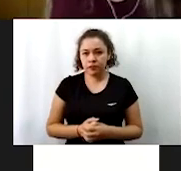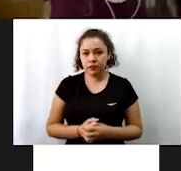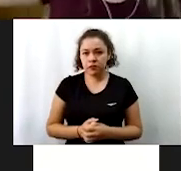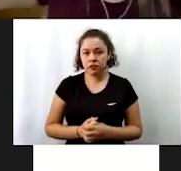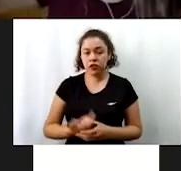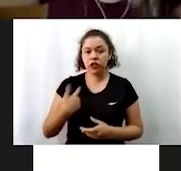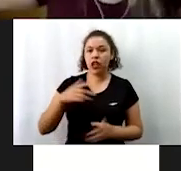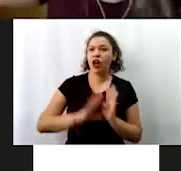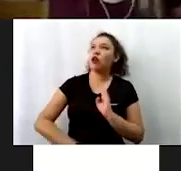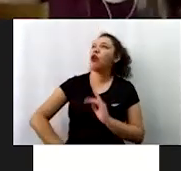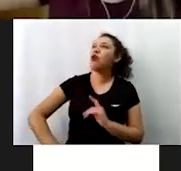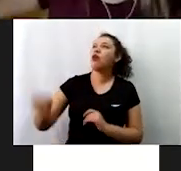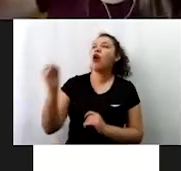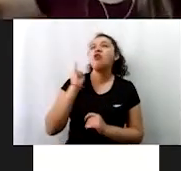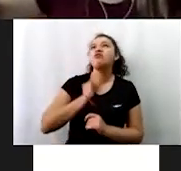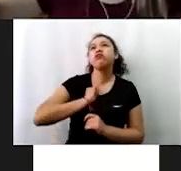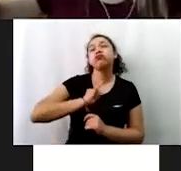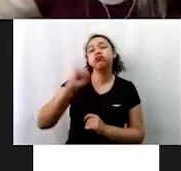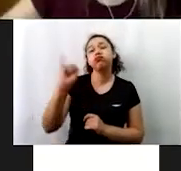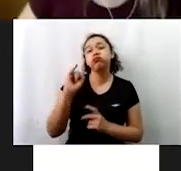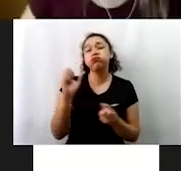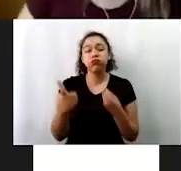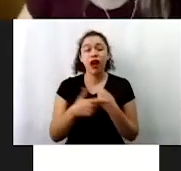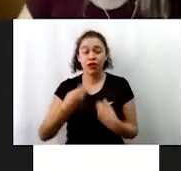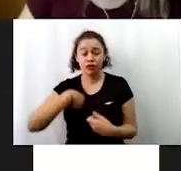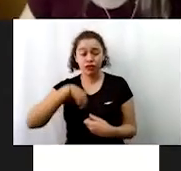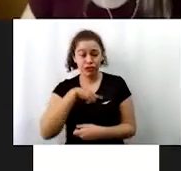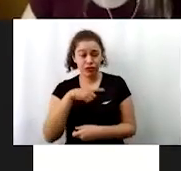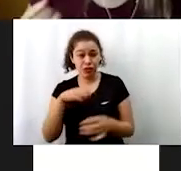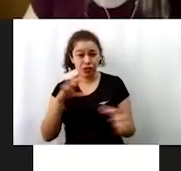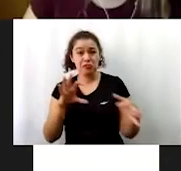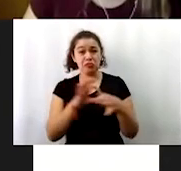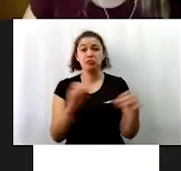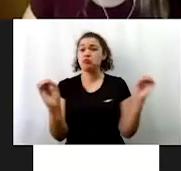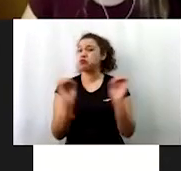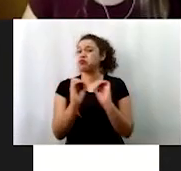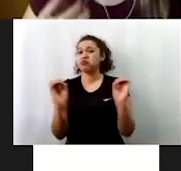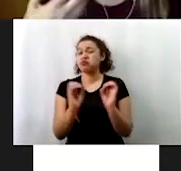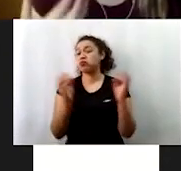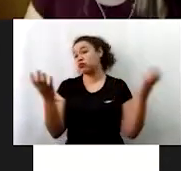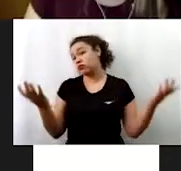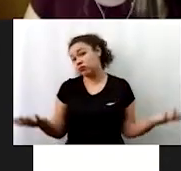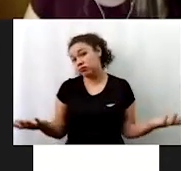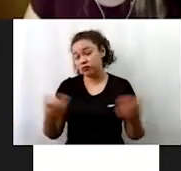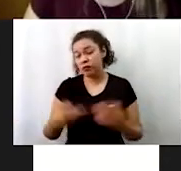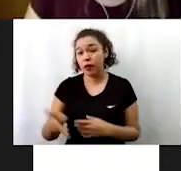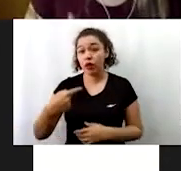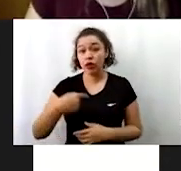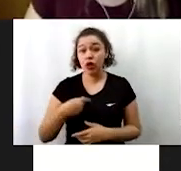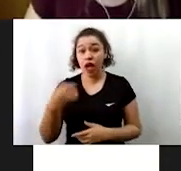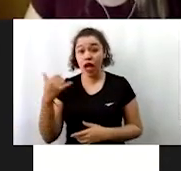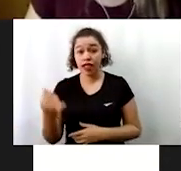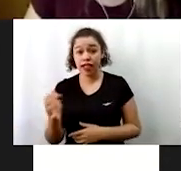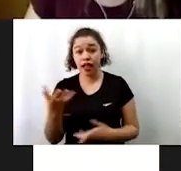muy arriba o con muchas cosas que a lo mejor no encuentran conexión fácilmente, pero parte del por qué lo hago así es también